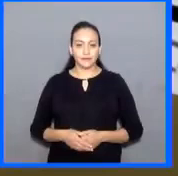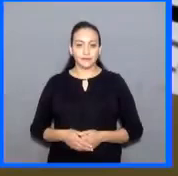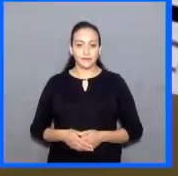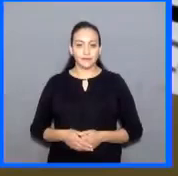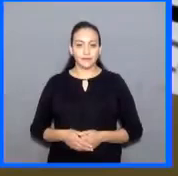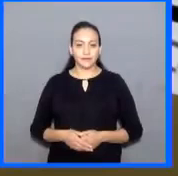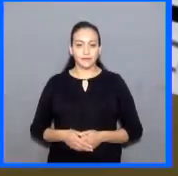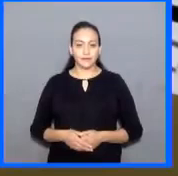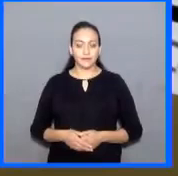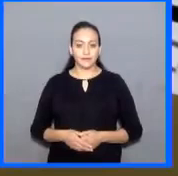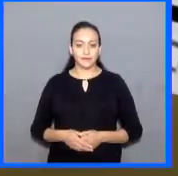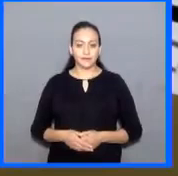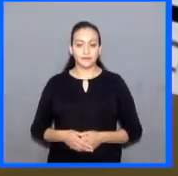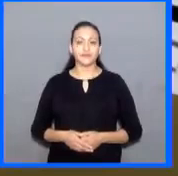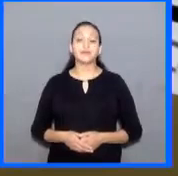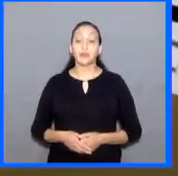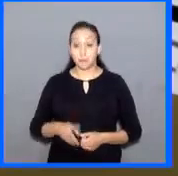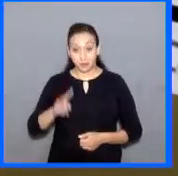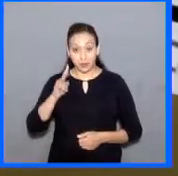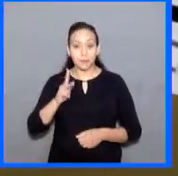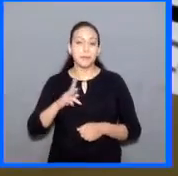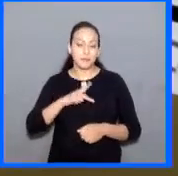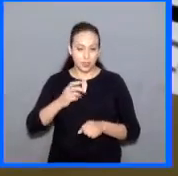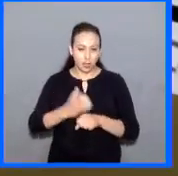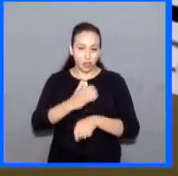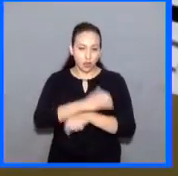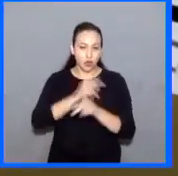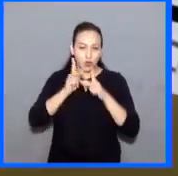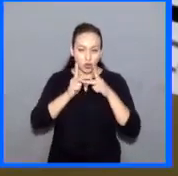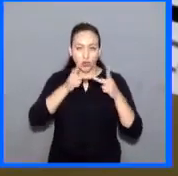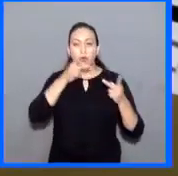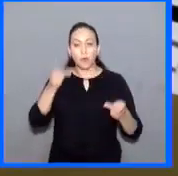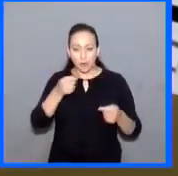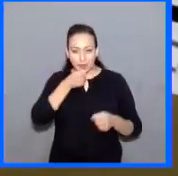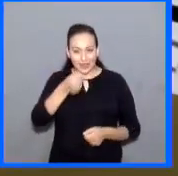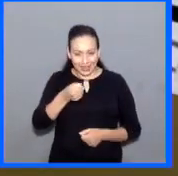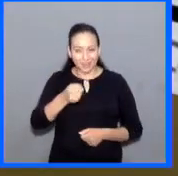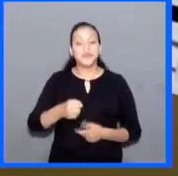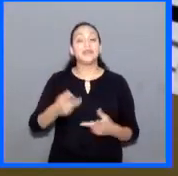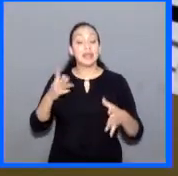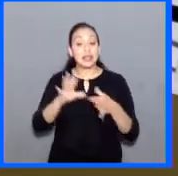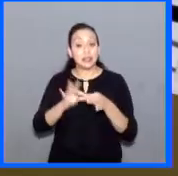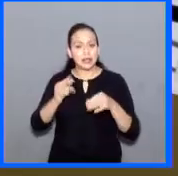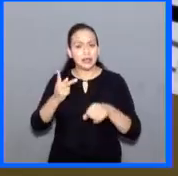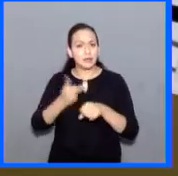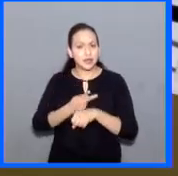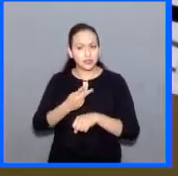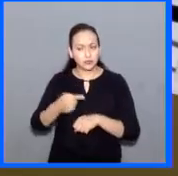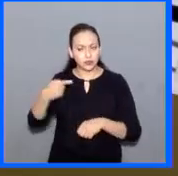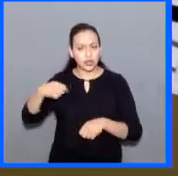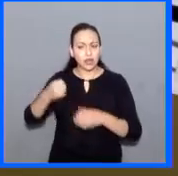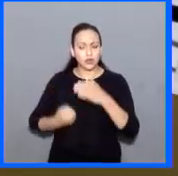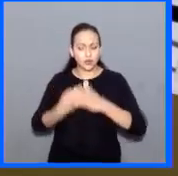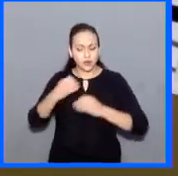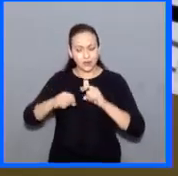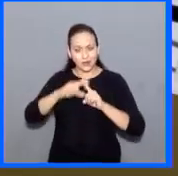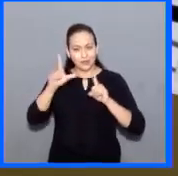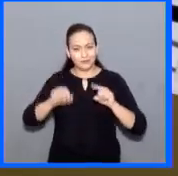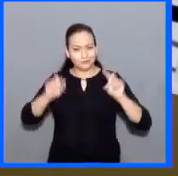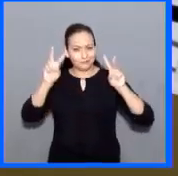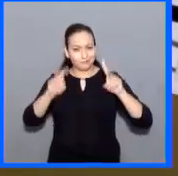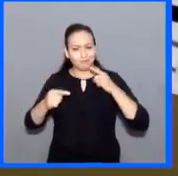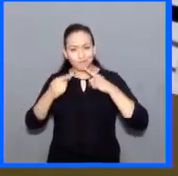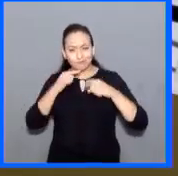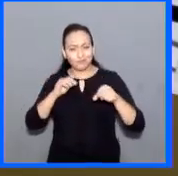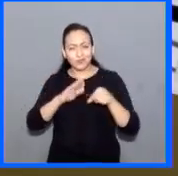Mario López Peña nos presenta la información más destacada de los asuntos tratados por el Pleno de la nueva Suprema Corte de Justicia durante esta